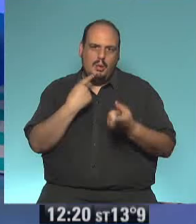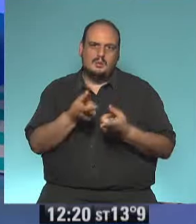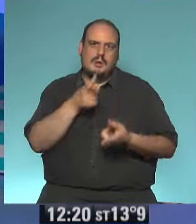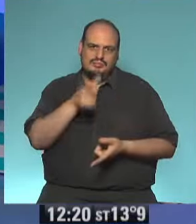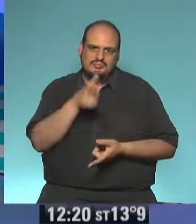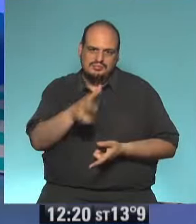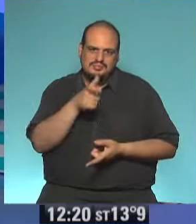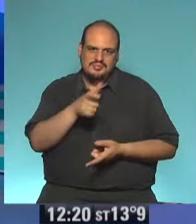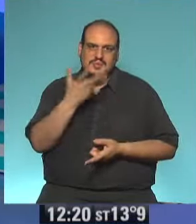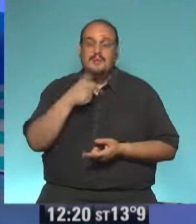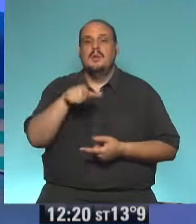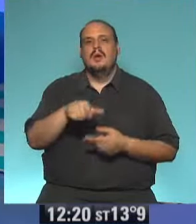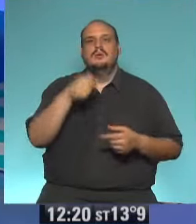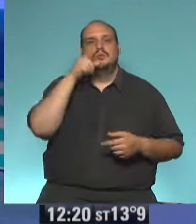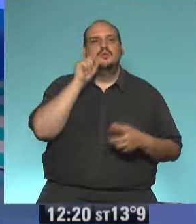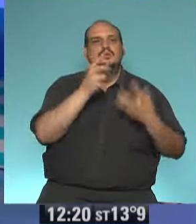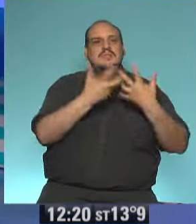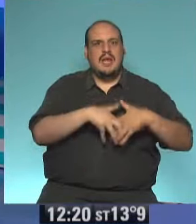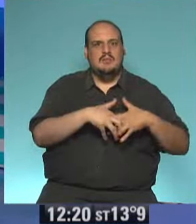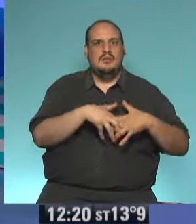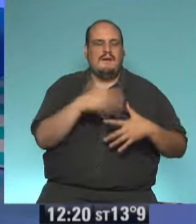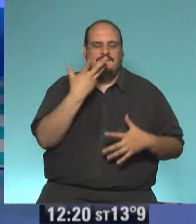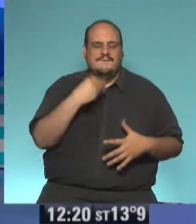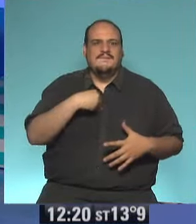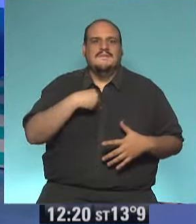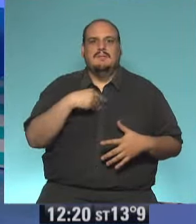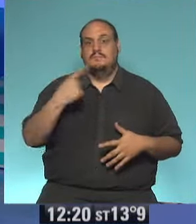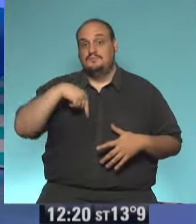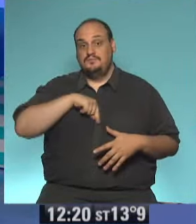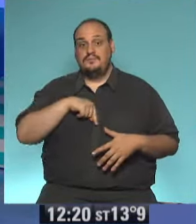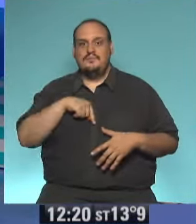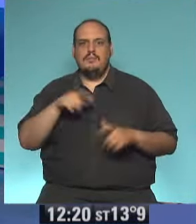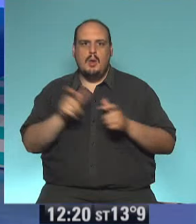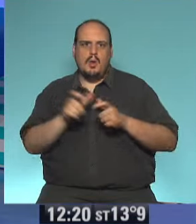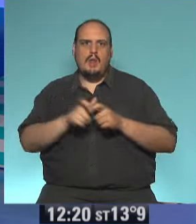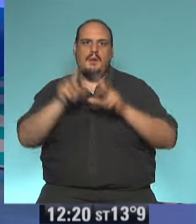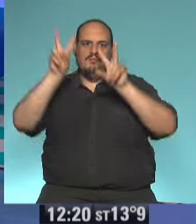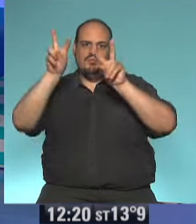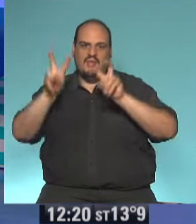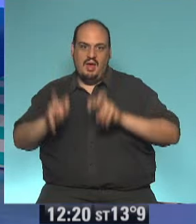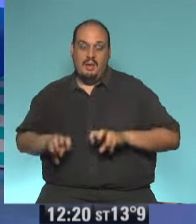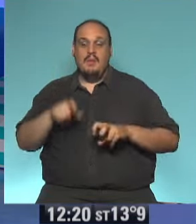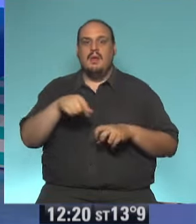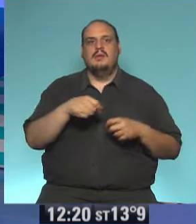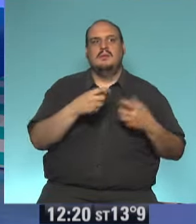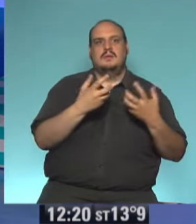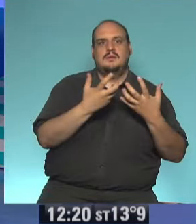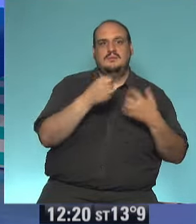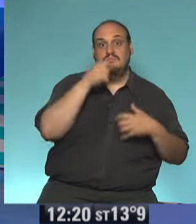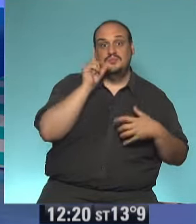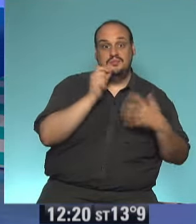Pablo? Porque estamos a full con el chatbot del programa, ¿eh? Sí. Todas las cosas que nosotros vamos viendo en estos programas, en el chatbot después pueden jugar. Es un juego